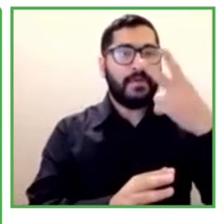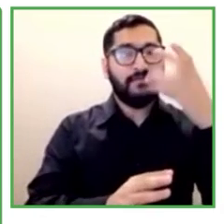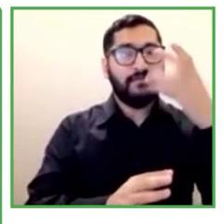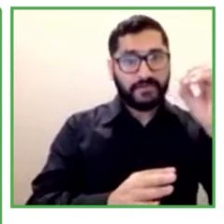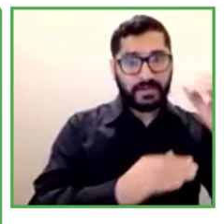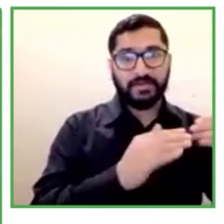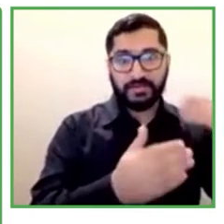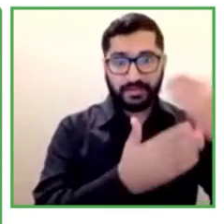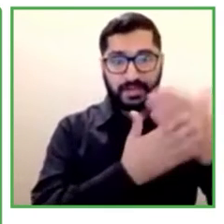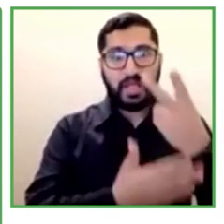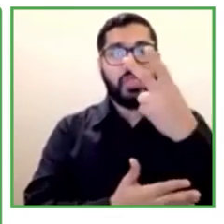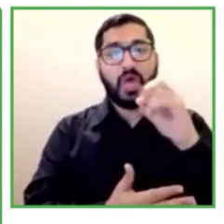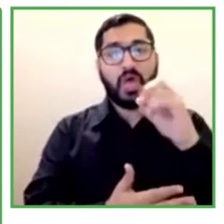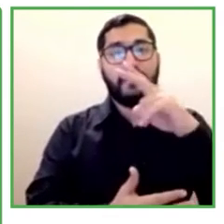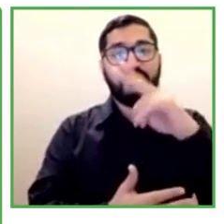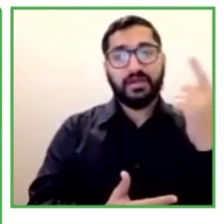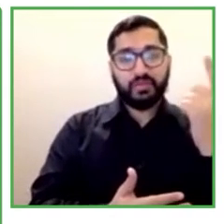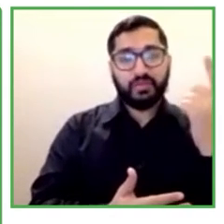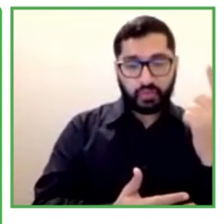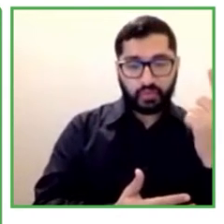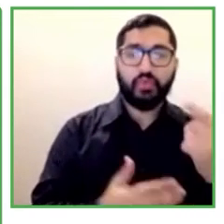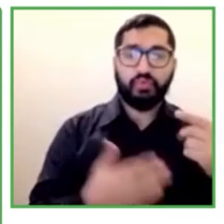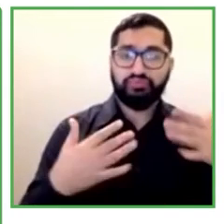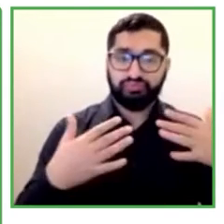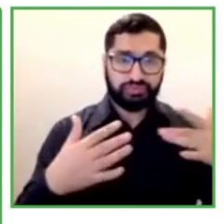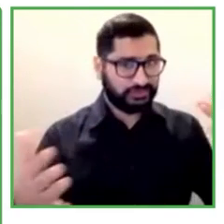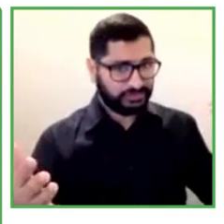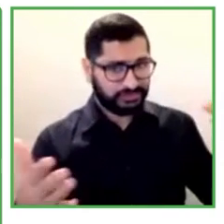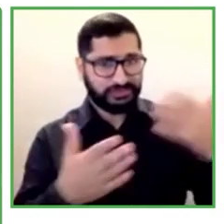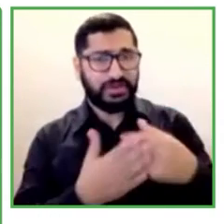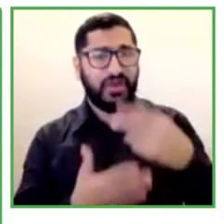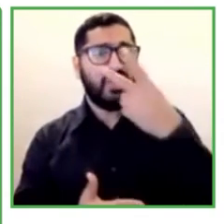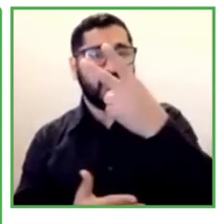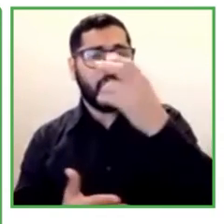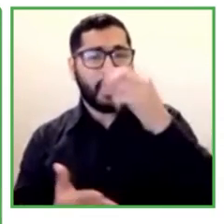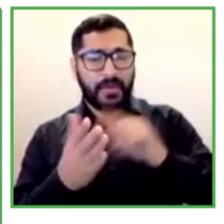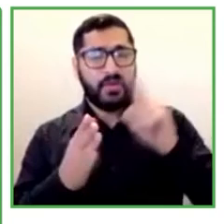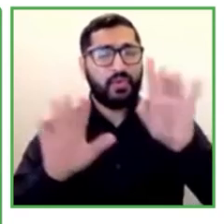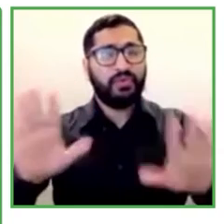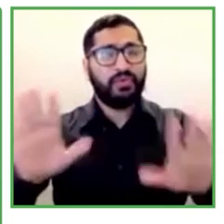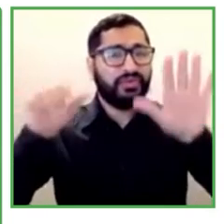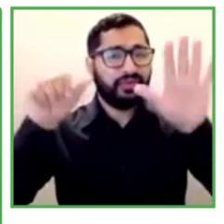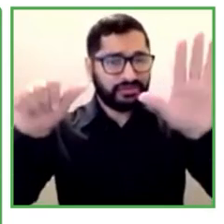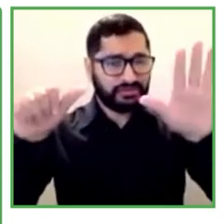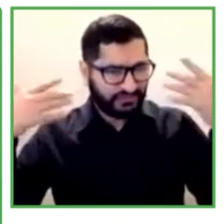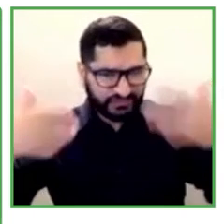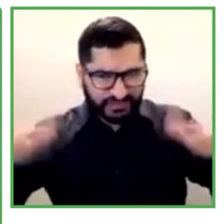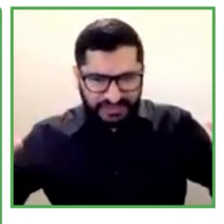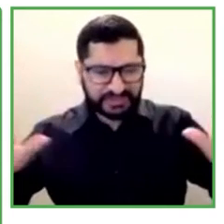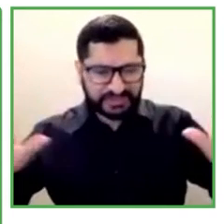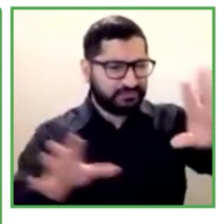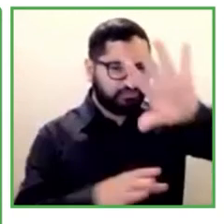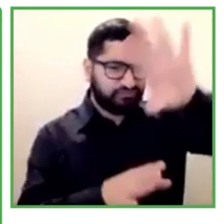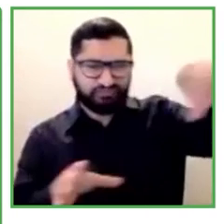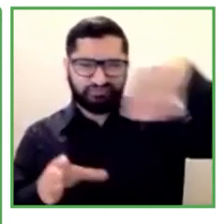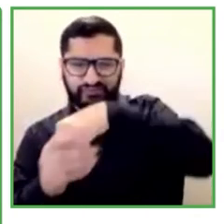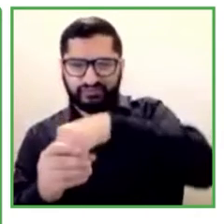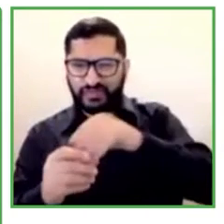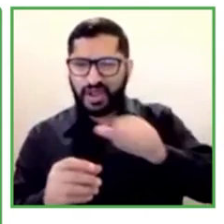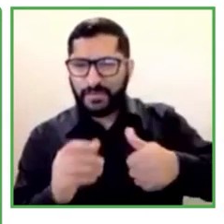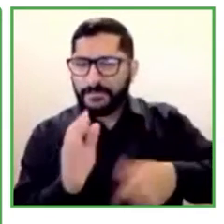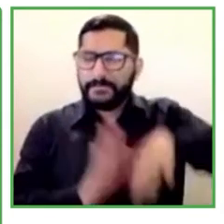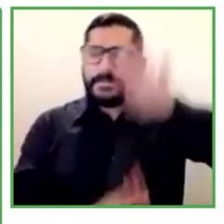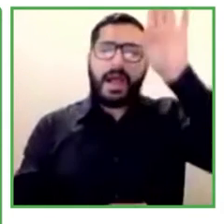Desde 2016 han completado más de 1,000 auditorías de